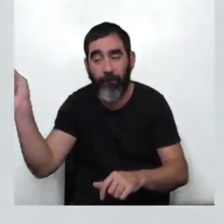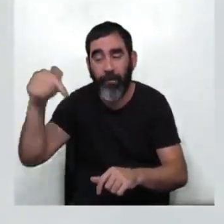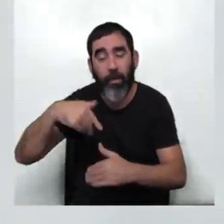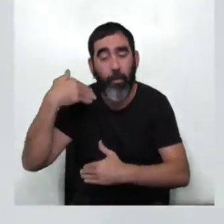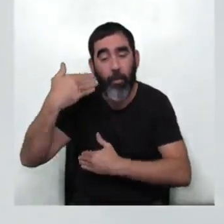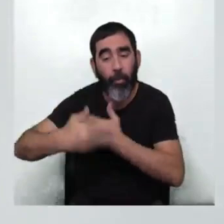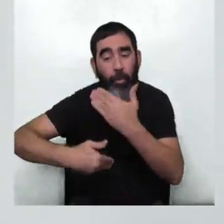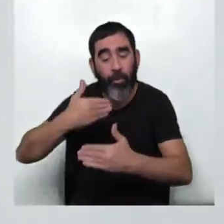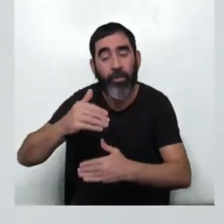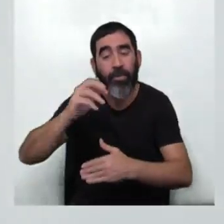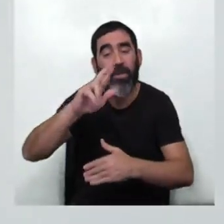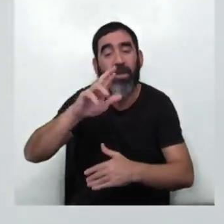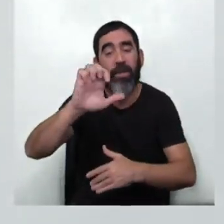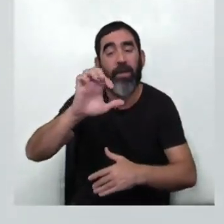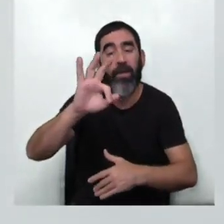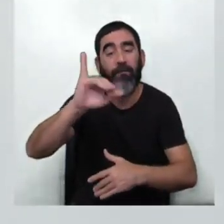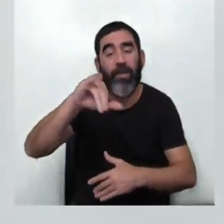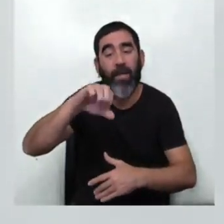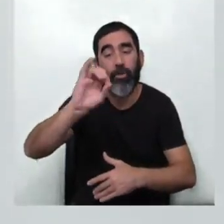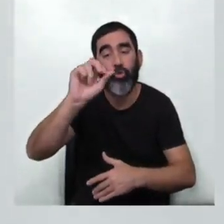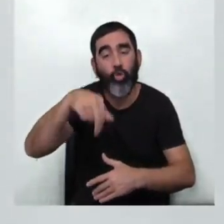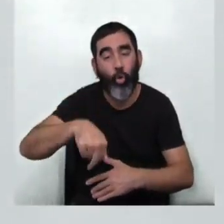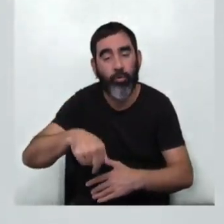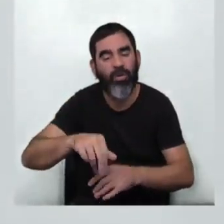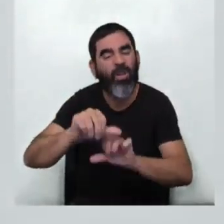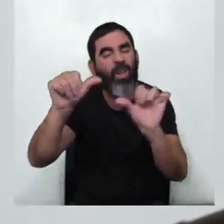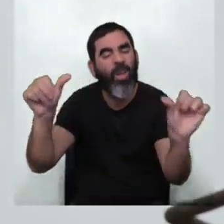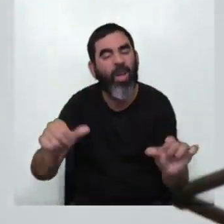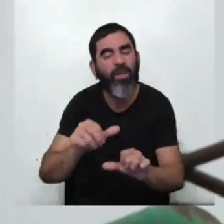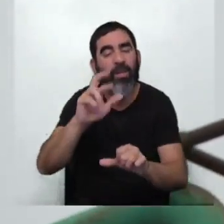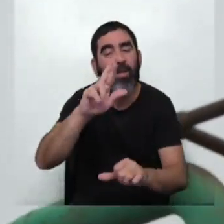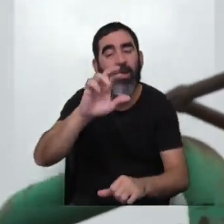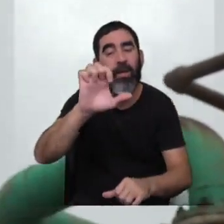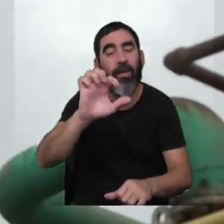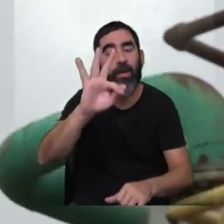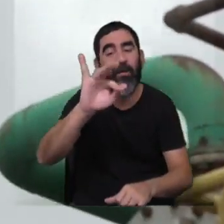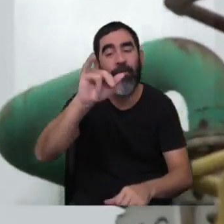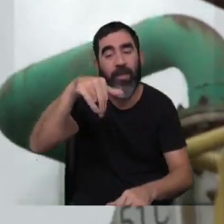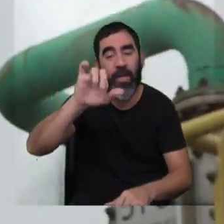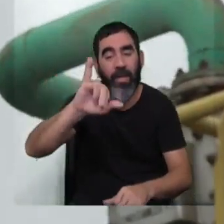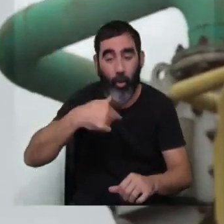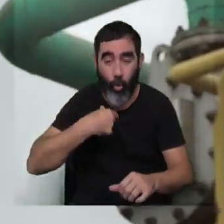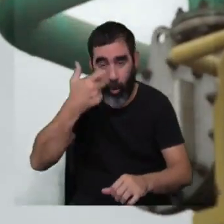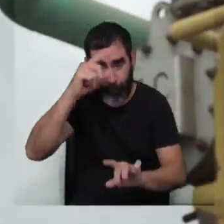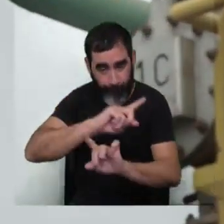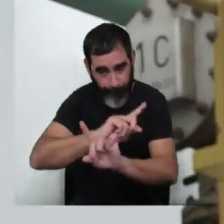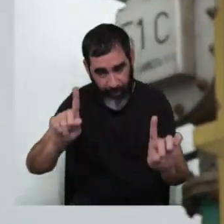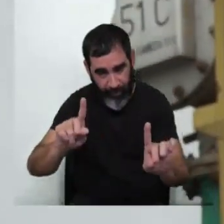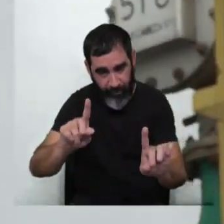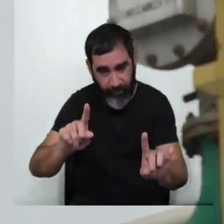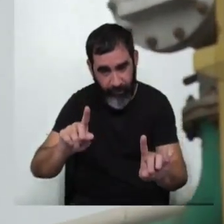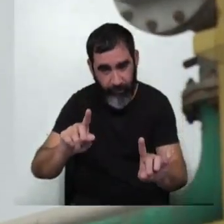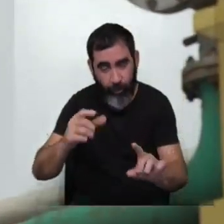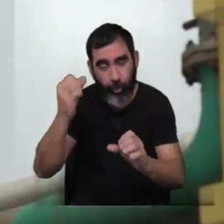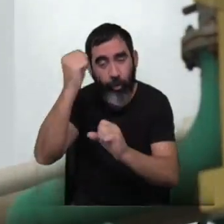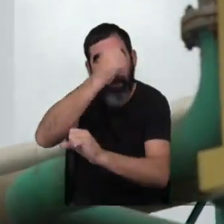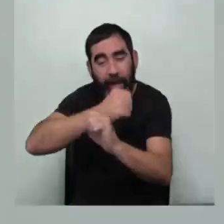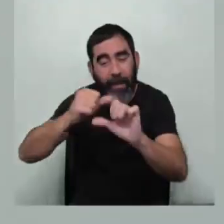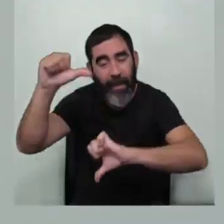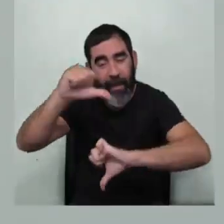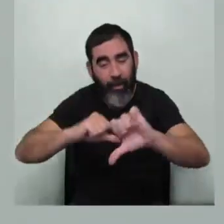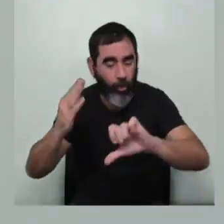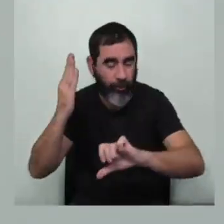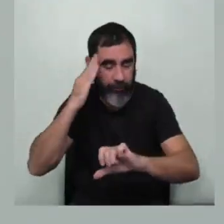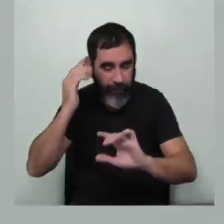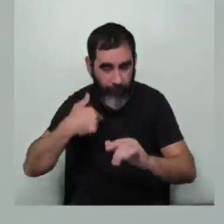se llama refinación del petróleo. ¿Qué es lo que se hace en una refinería? Aunque yo no soy experta en eso es más tarea de los ingenieros químicos que se encargan